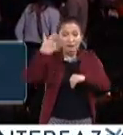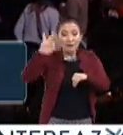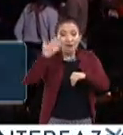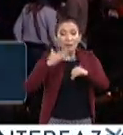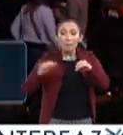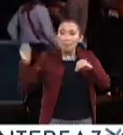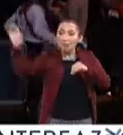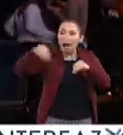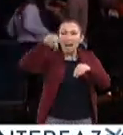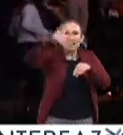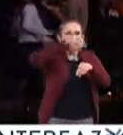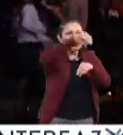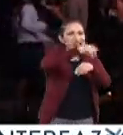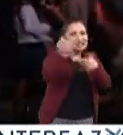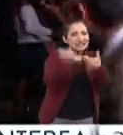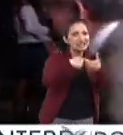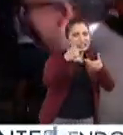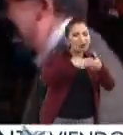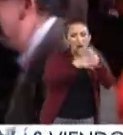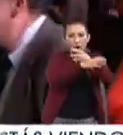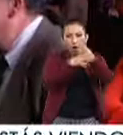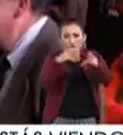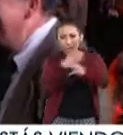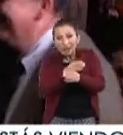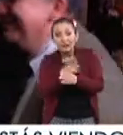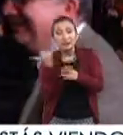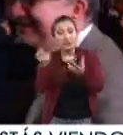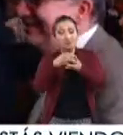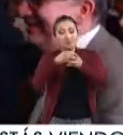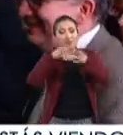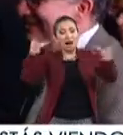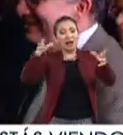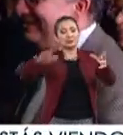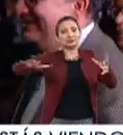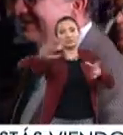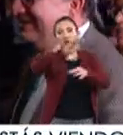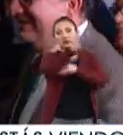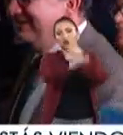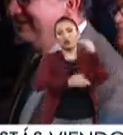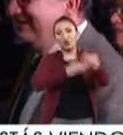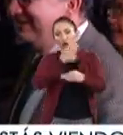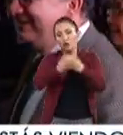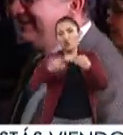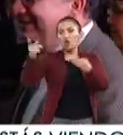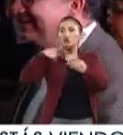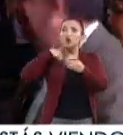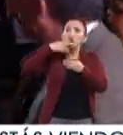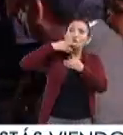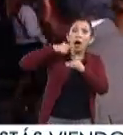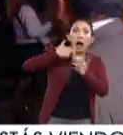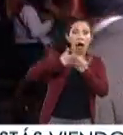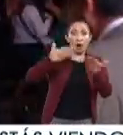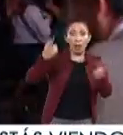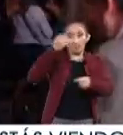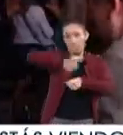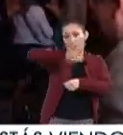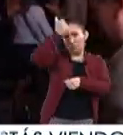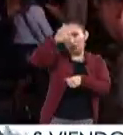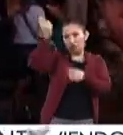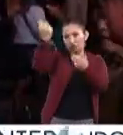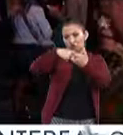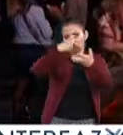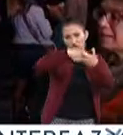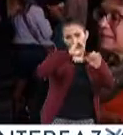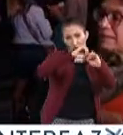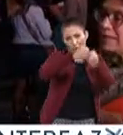federar más acervos, y yo creo que es extenderla a todos los acervos. Hoy son los primeros acervos,